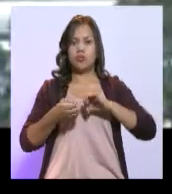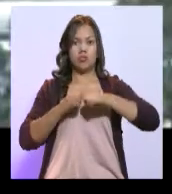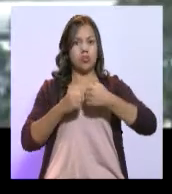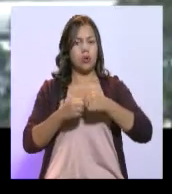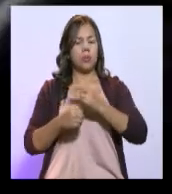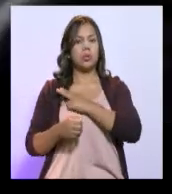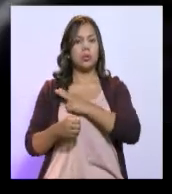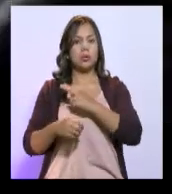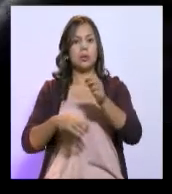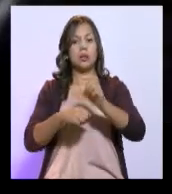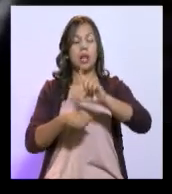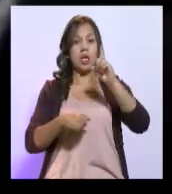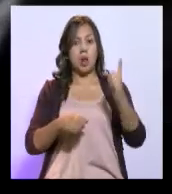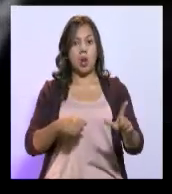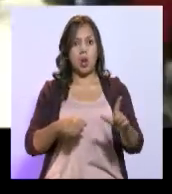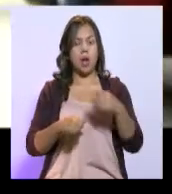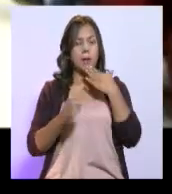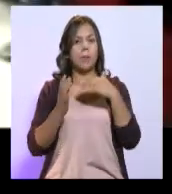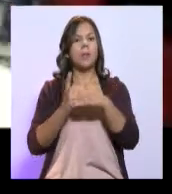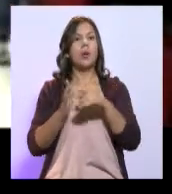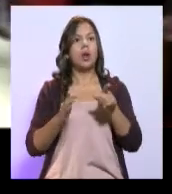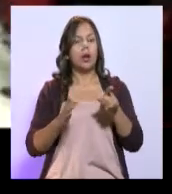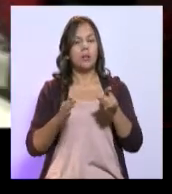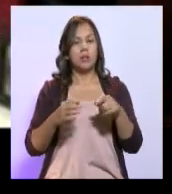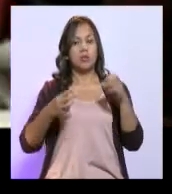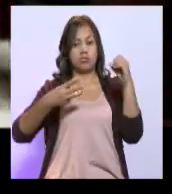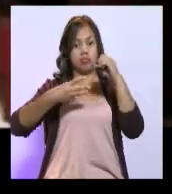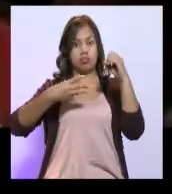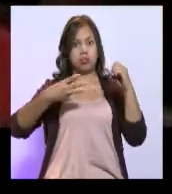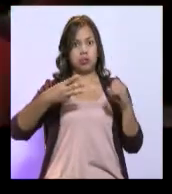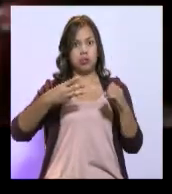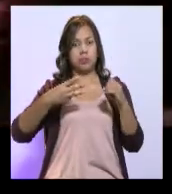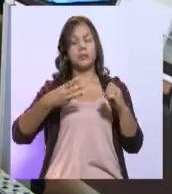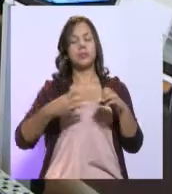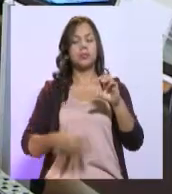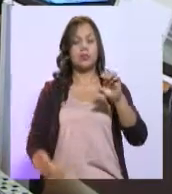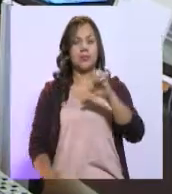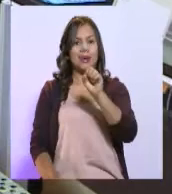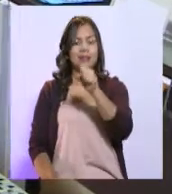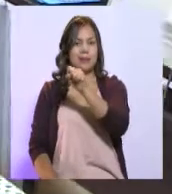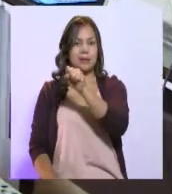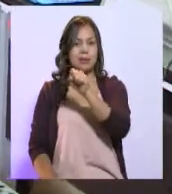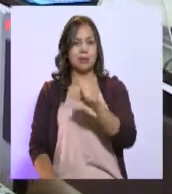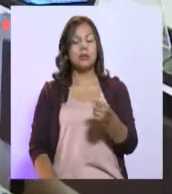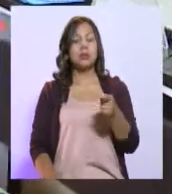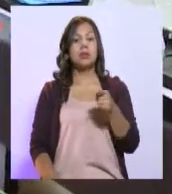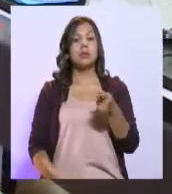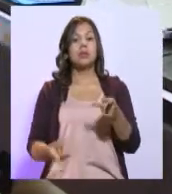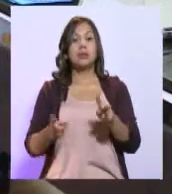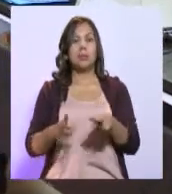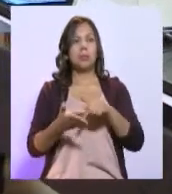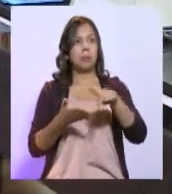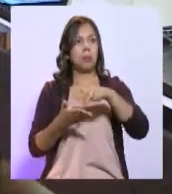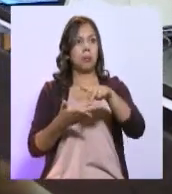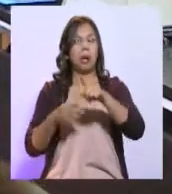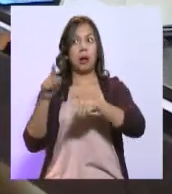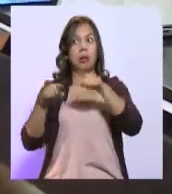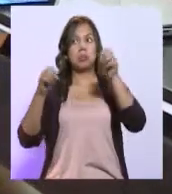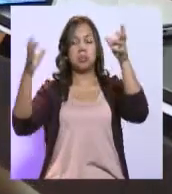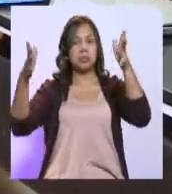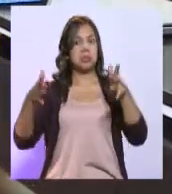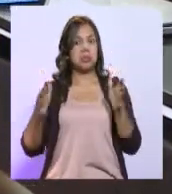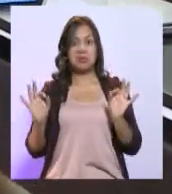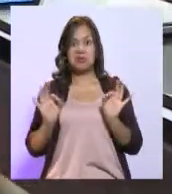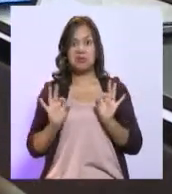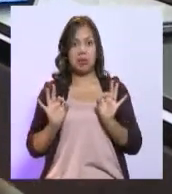Universidad Nacional de Loja, entre ellos la intervención por parte del Consejo de Educación Superior, CES, la falta de pago a algunos docentes y el